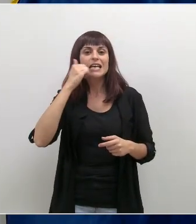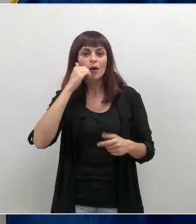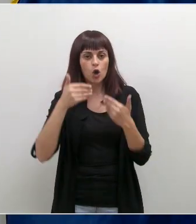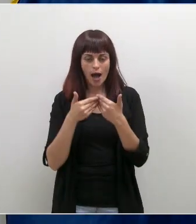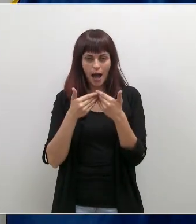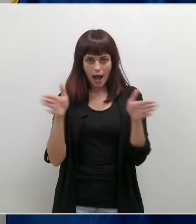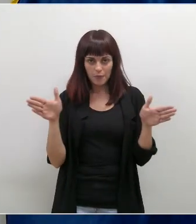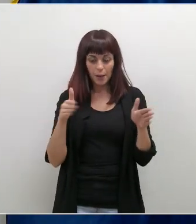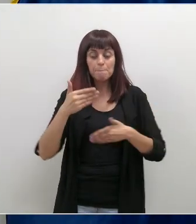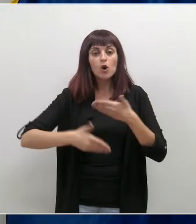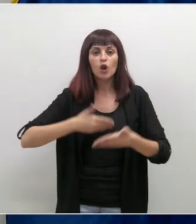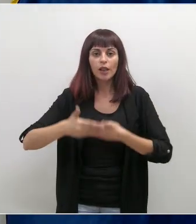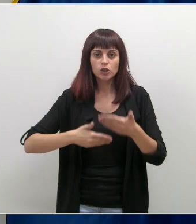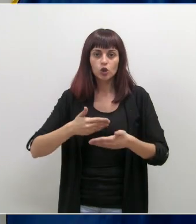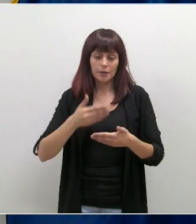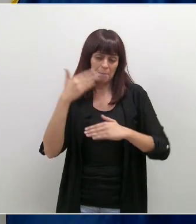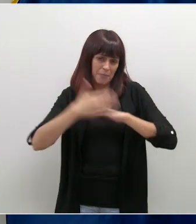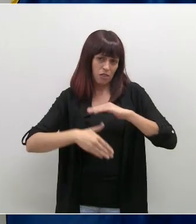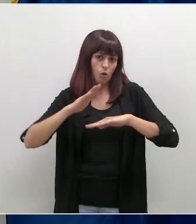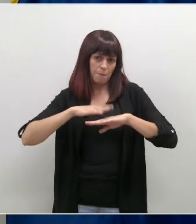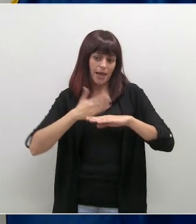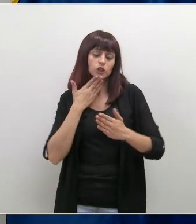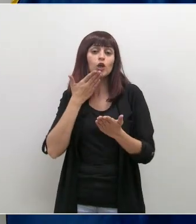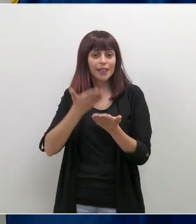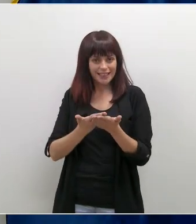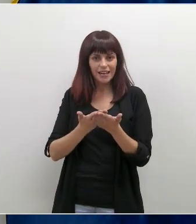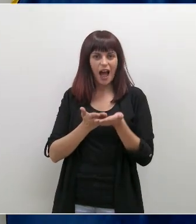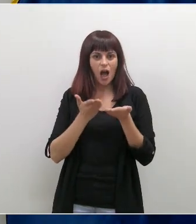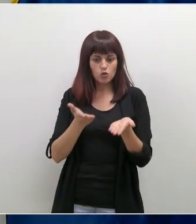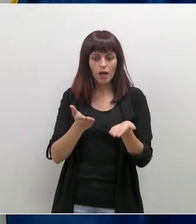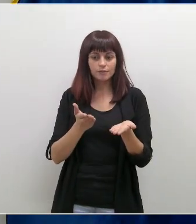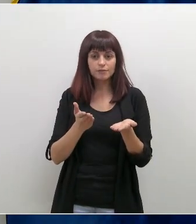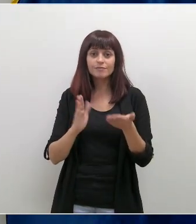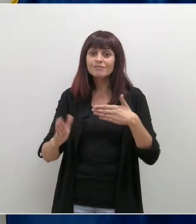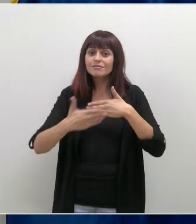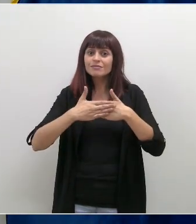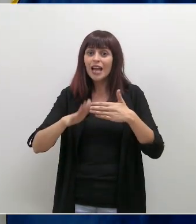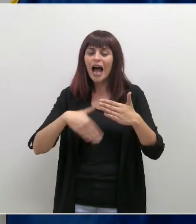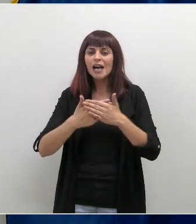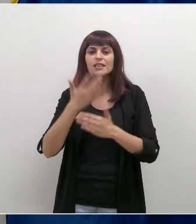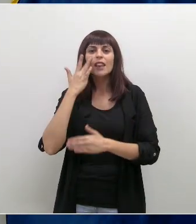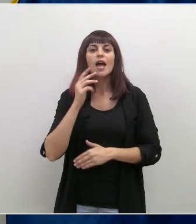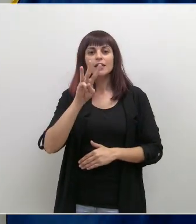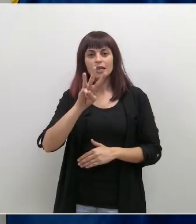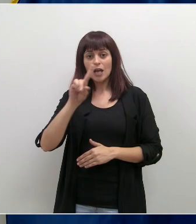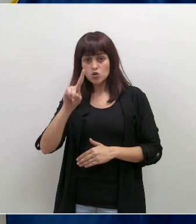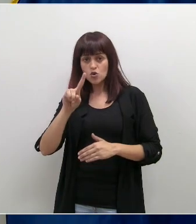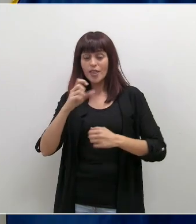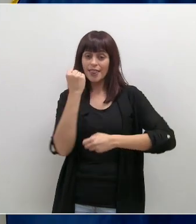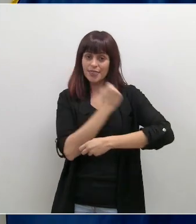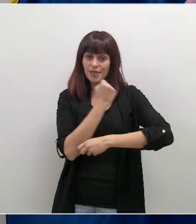abre el proceso el plazo para solicitarlo y no se cerrará hasta el 31 de diciembre de